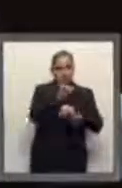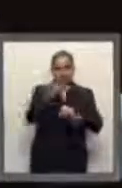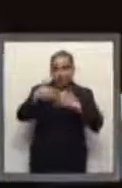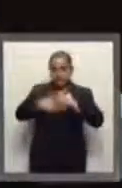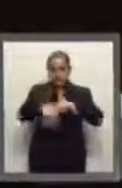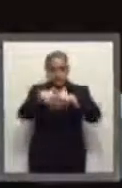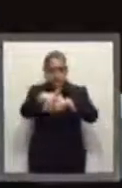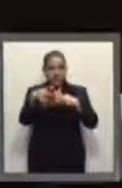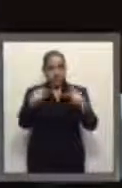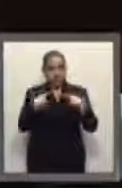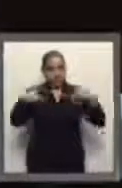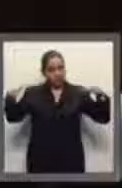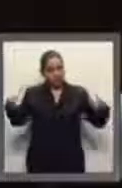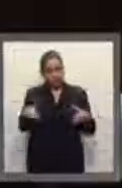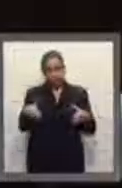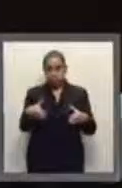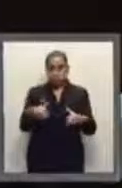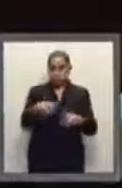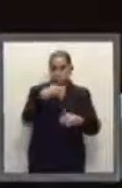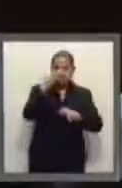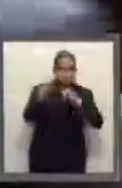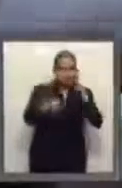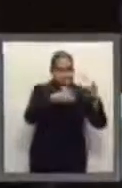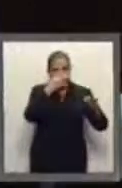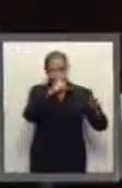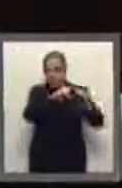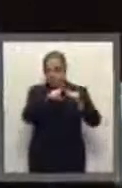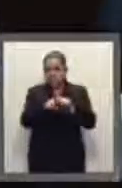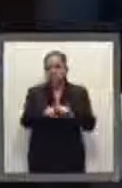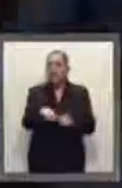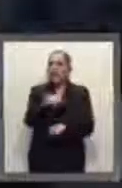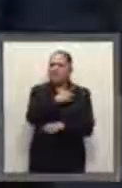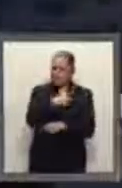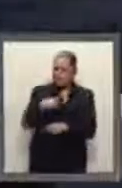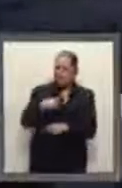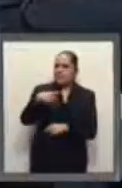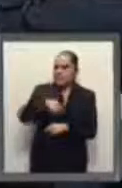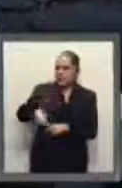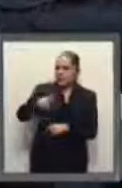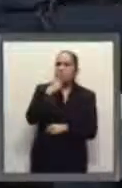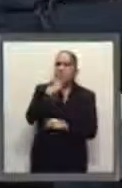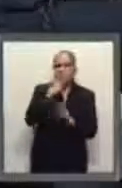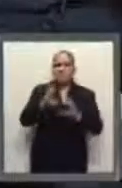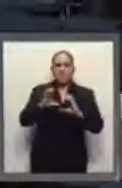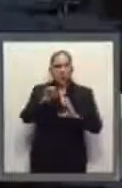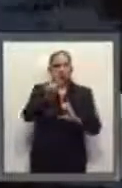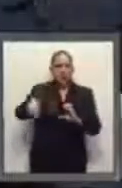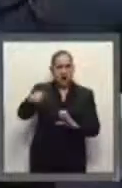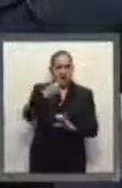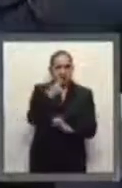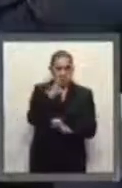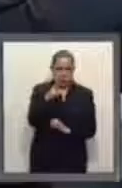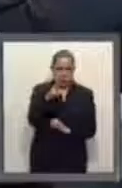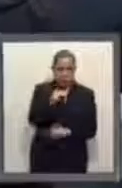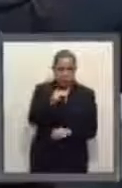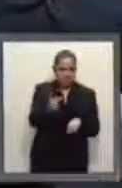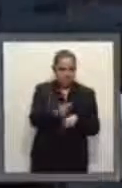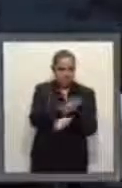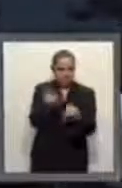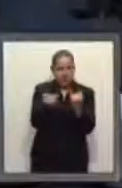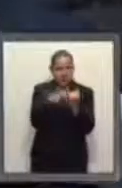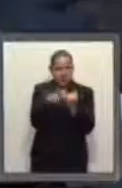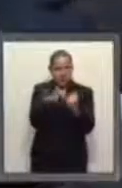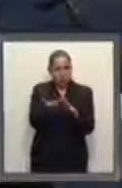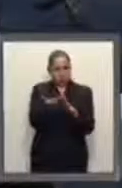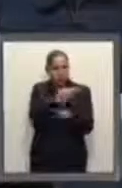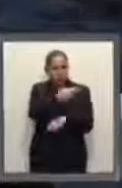particular de niñas y niños, y no que sean usados por la policía como blanco, tal y como sucedió en los tristes hechos ocurridos en